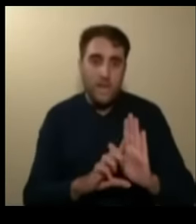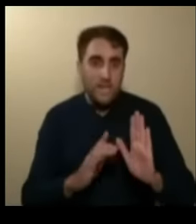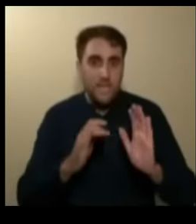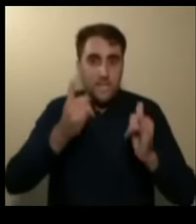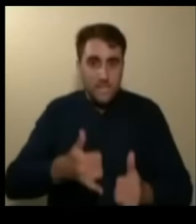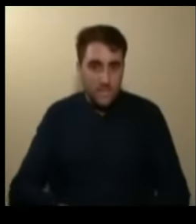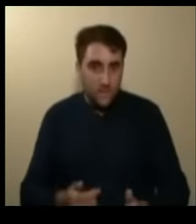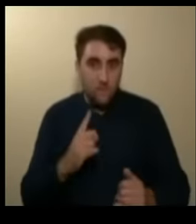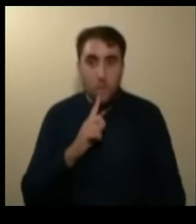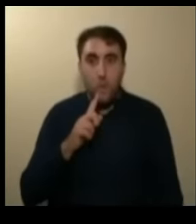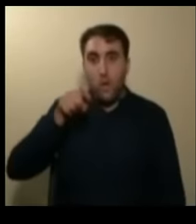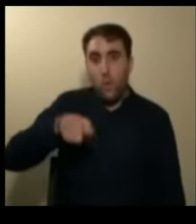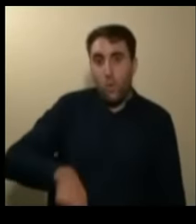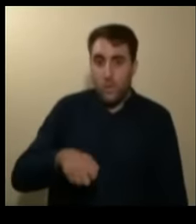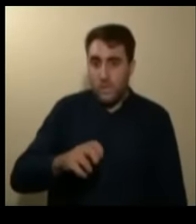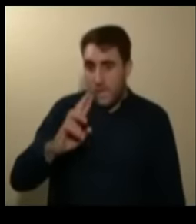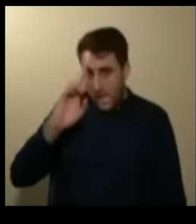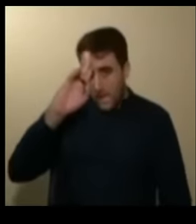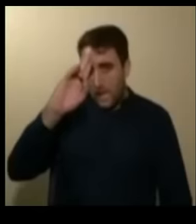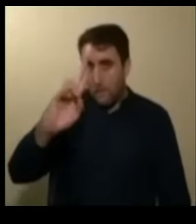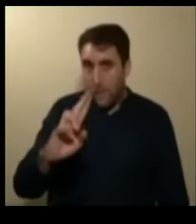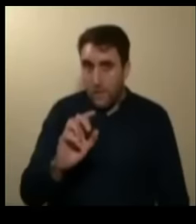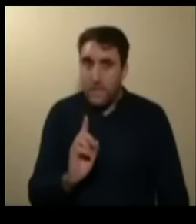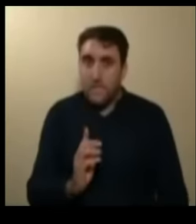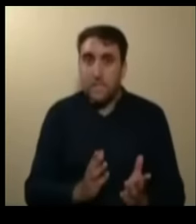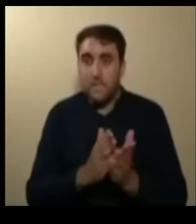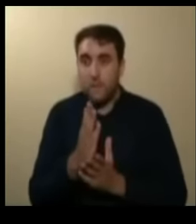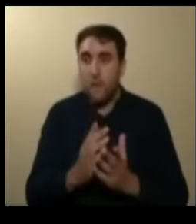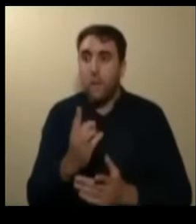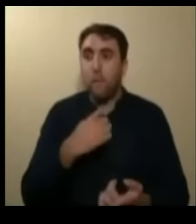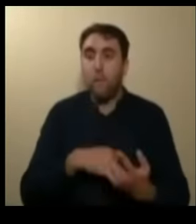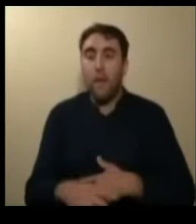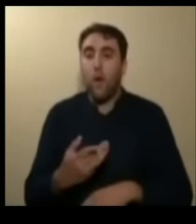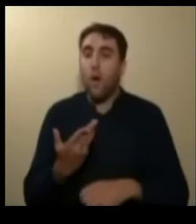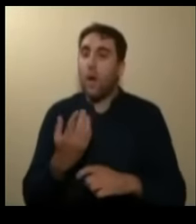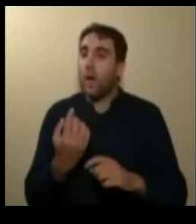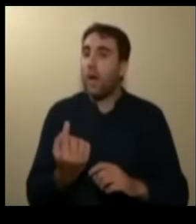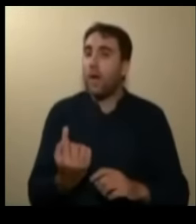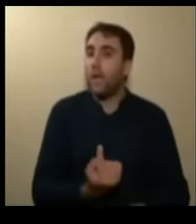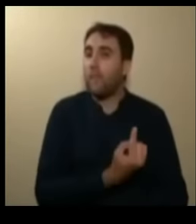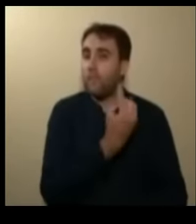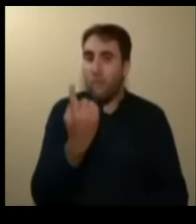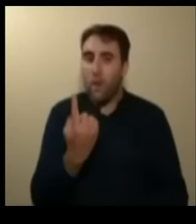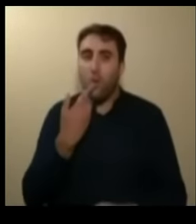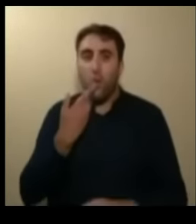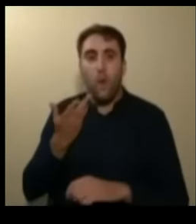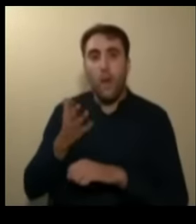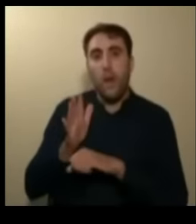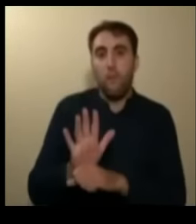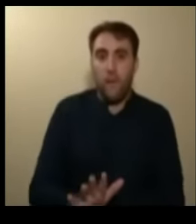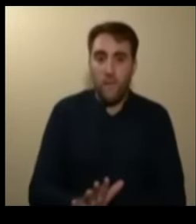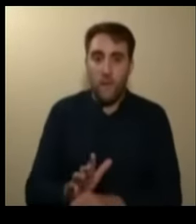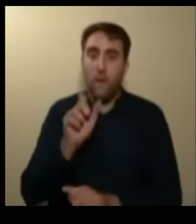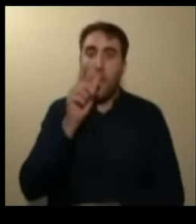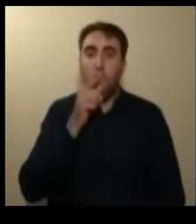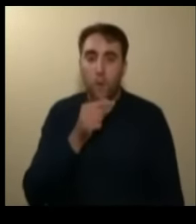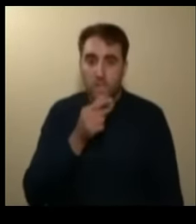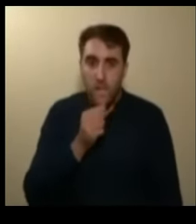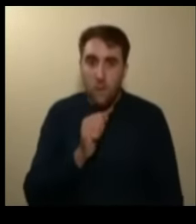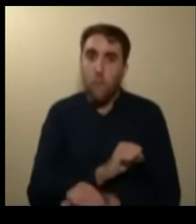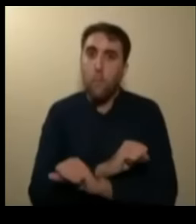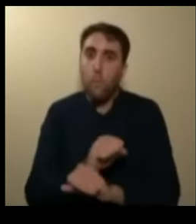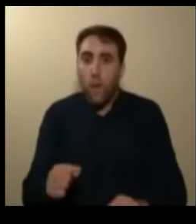lo dicho por la justicia y establecido por la justicia, pero esencialmente respaldando la acción policial que nos permita enfrentar